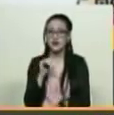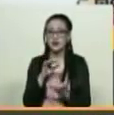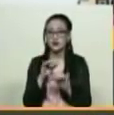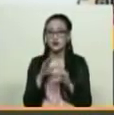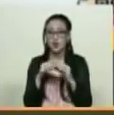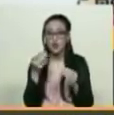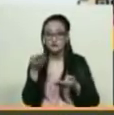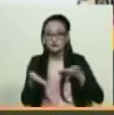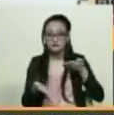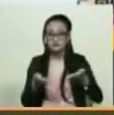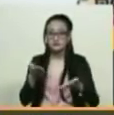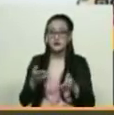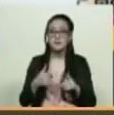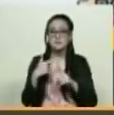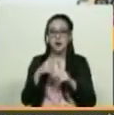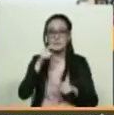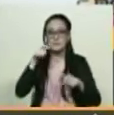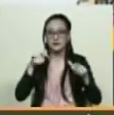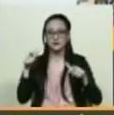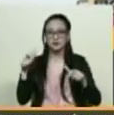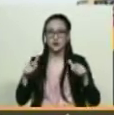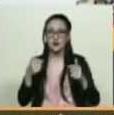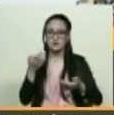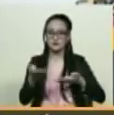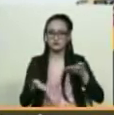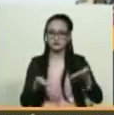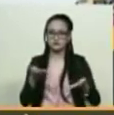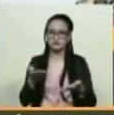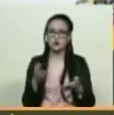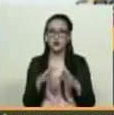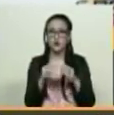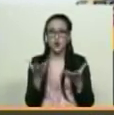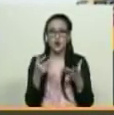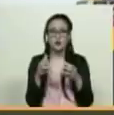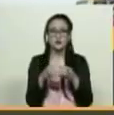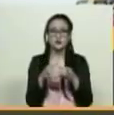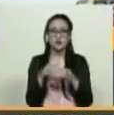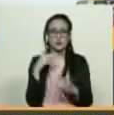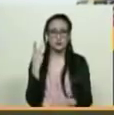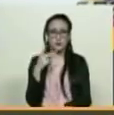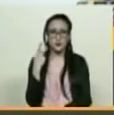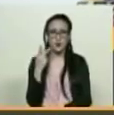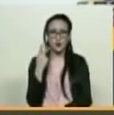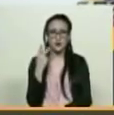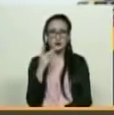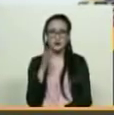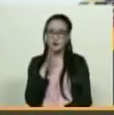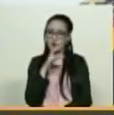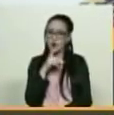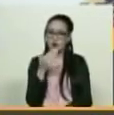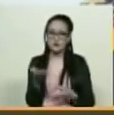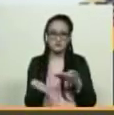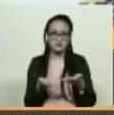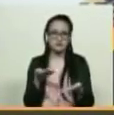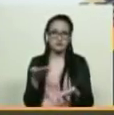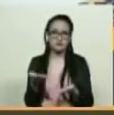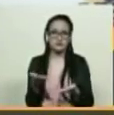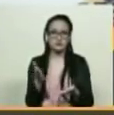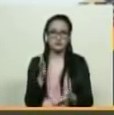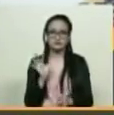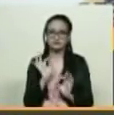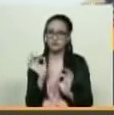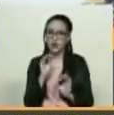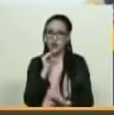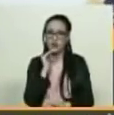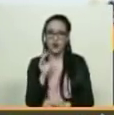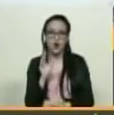los candidatos que han postulado. Aquellas organizaciones con fines políticos que no tienen candidatos, que no han postulado,